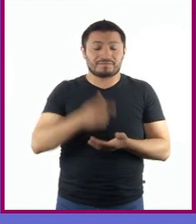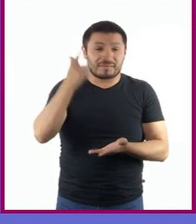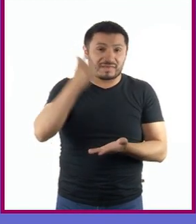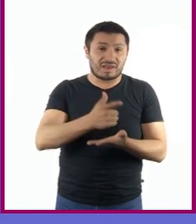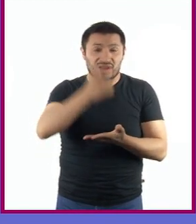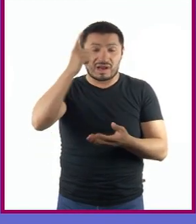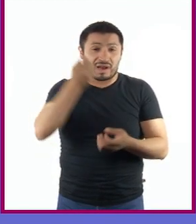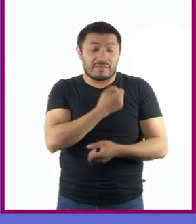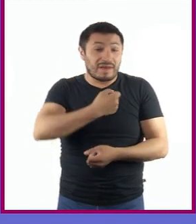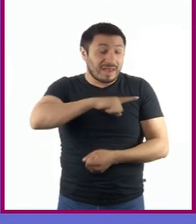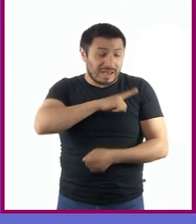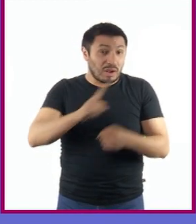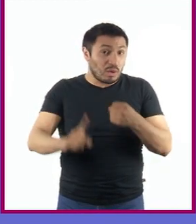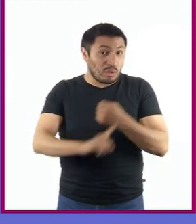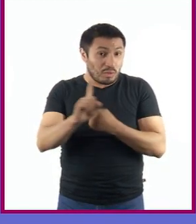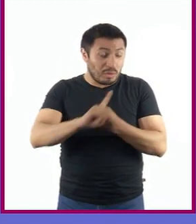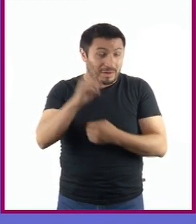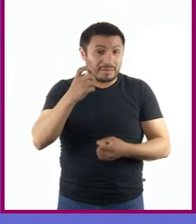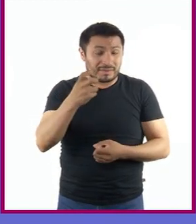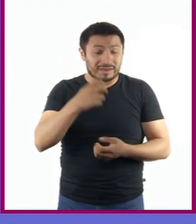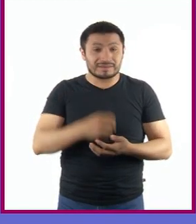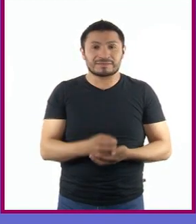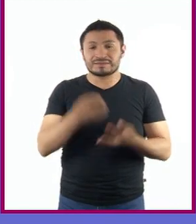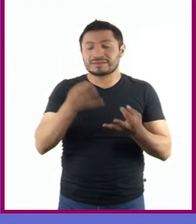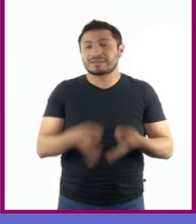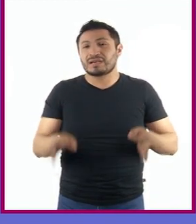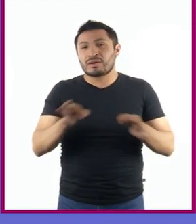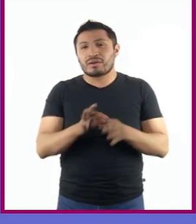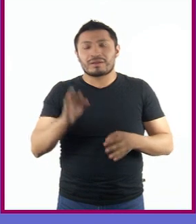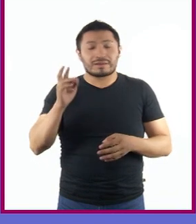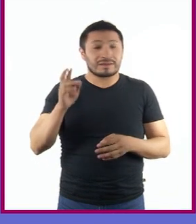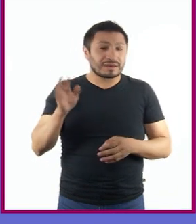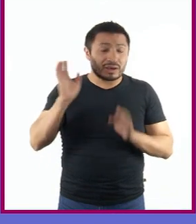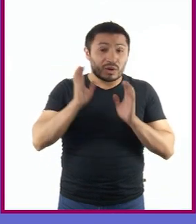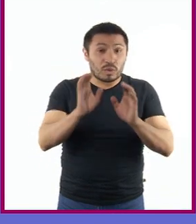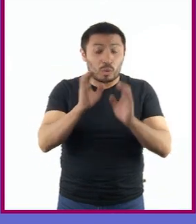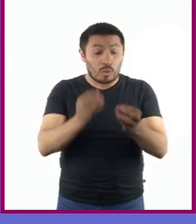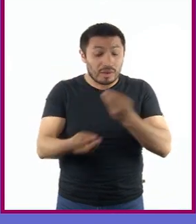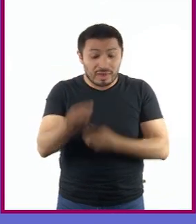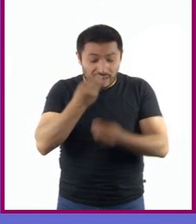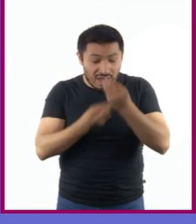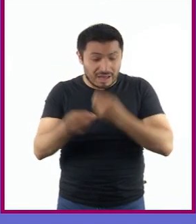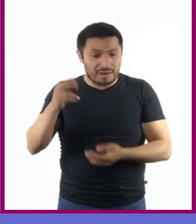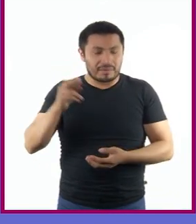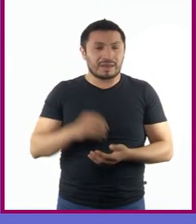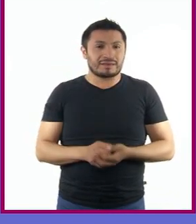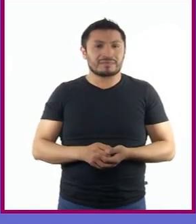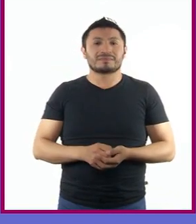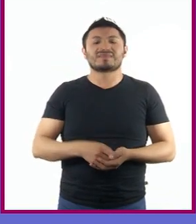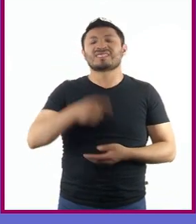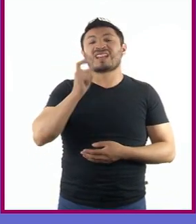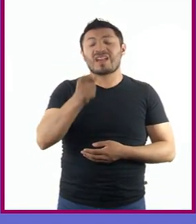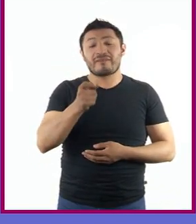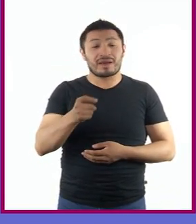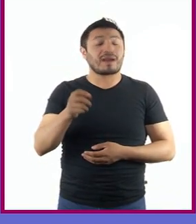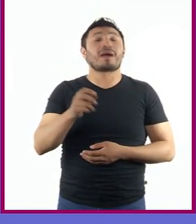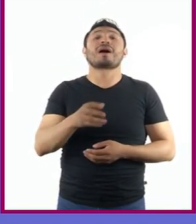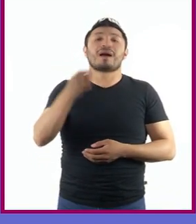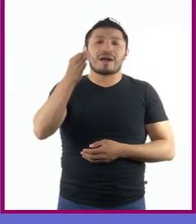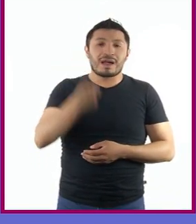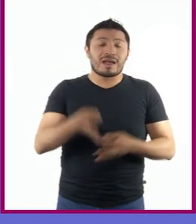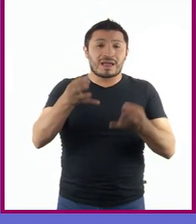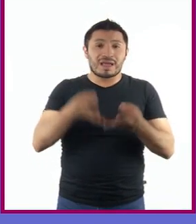salud, por lo que es importante valorar los alimentos locales que tenemos. Es decir, reconocer su importancia y